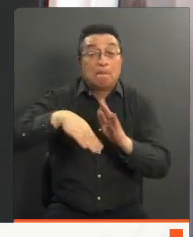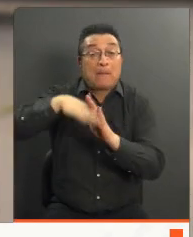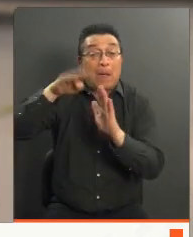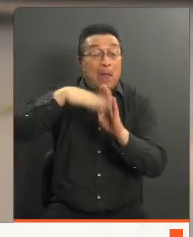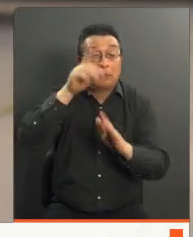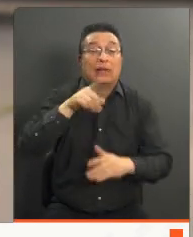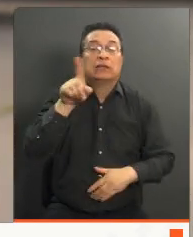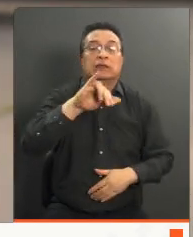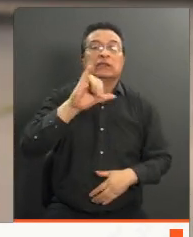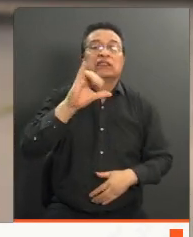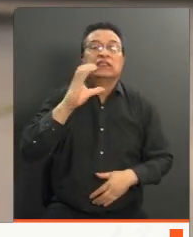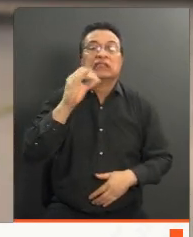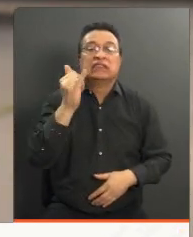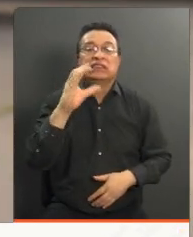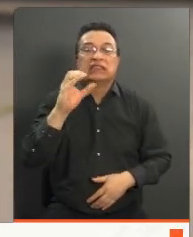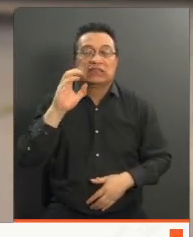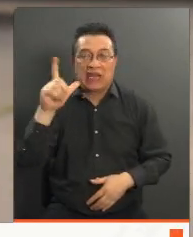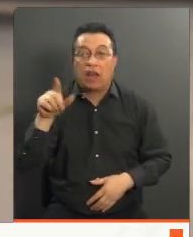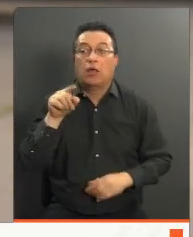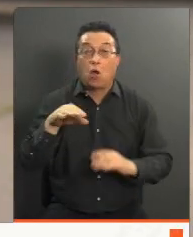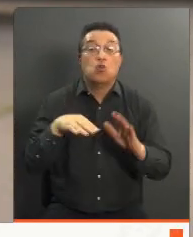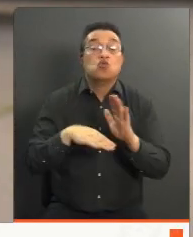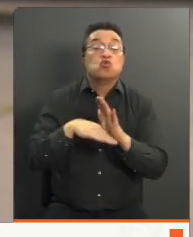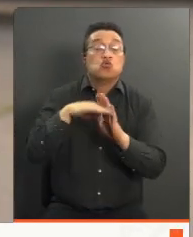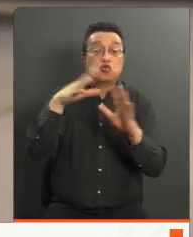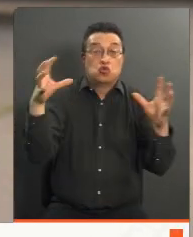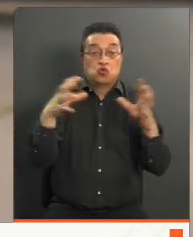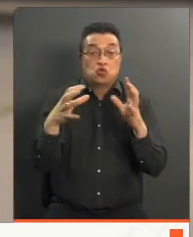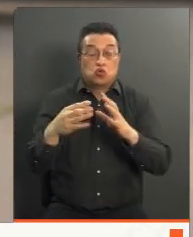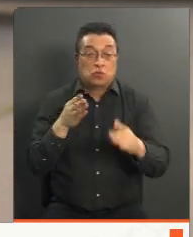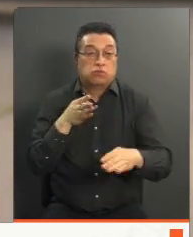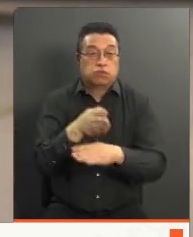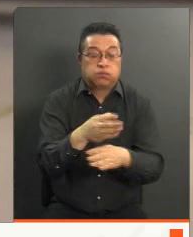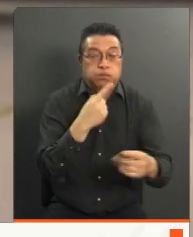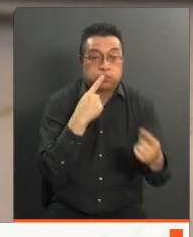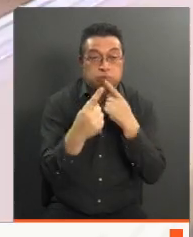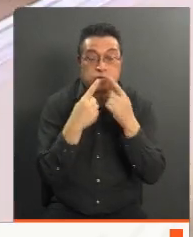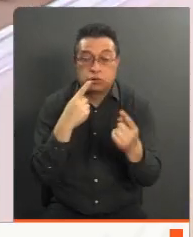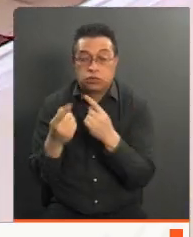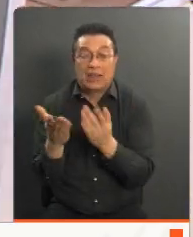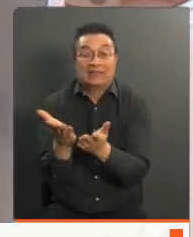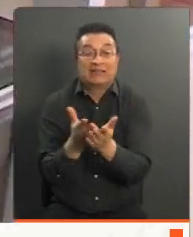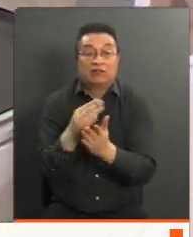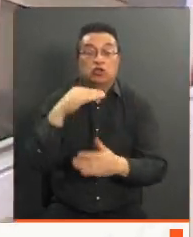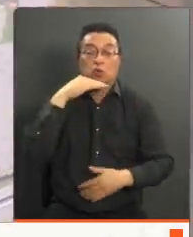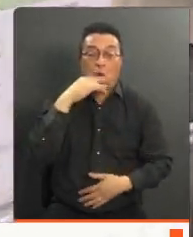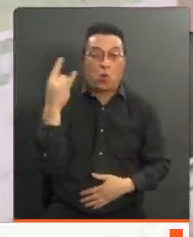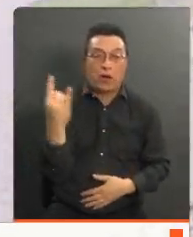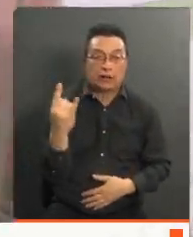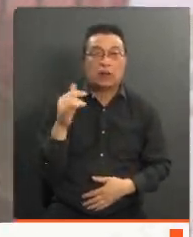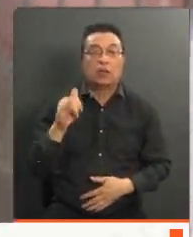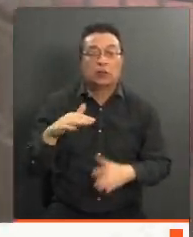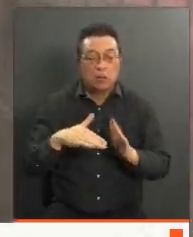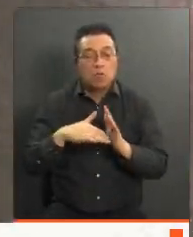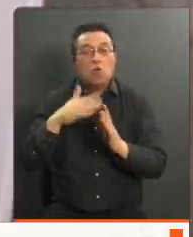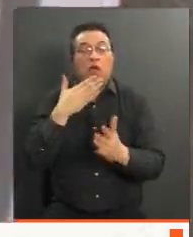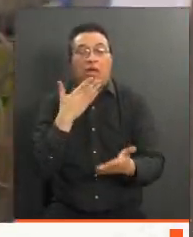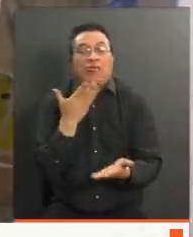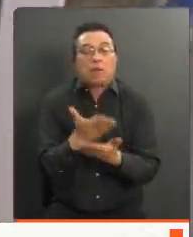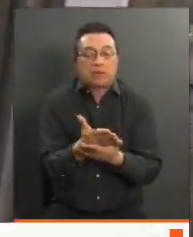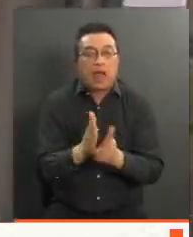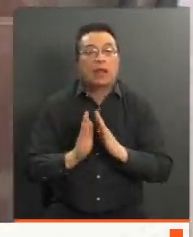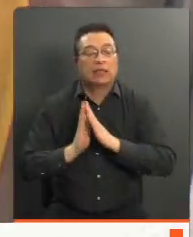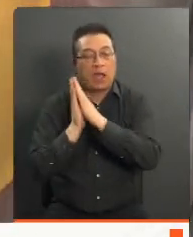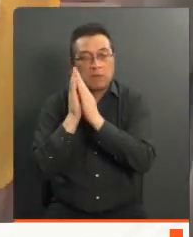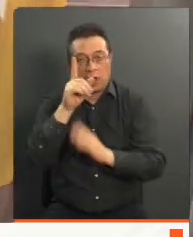sincicial. Hay un aumento sustancial de las consultas en los servicios de urgencia y hay una alta demanda por cama hospitalaria, que